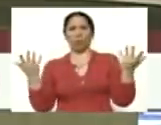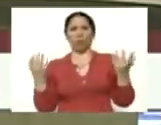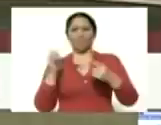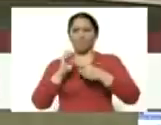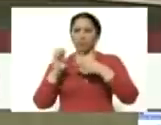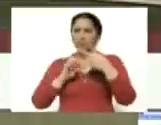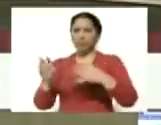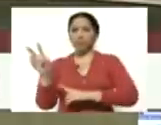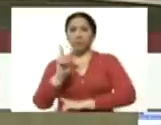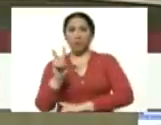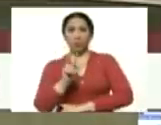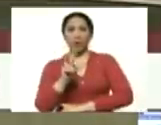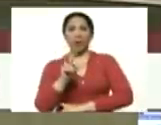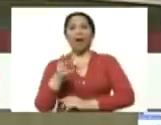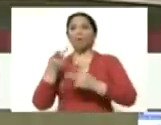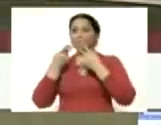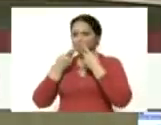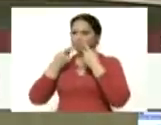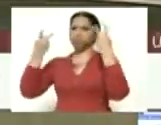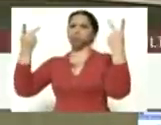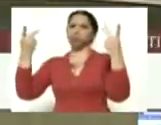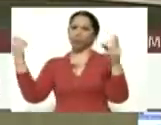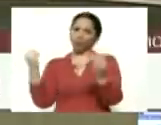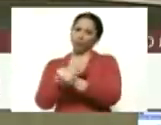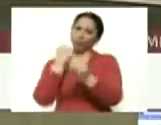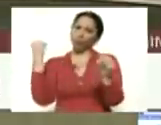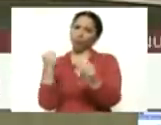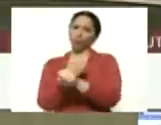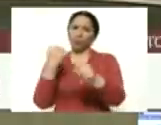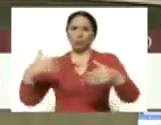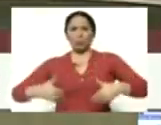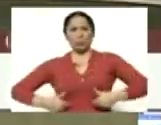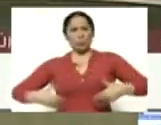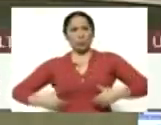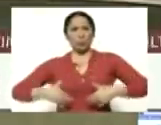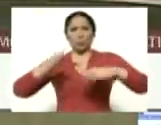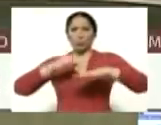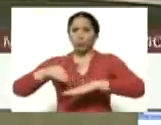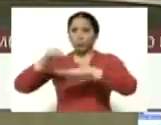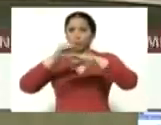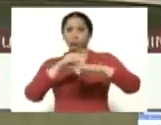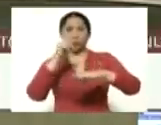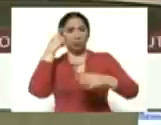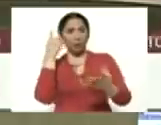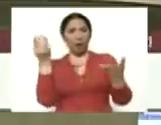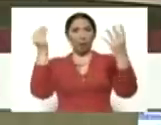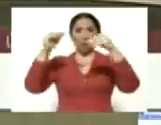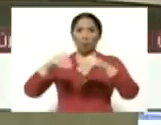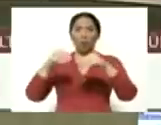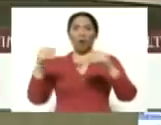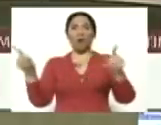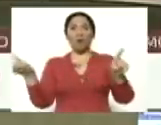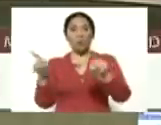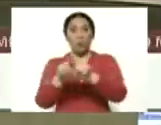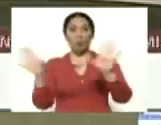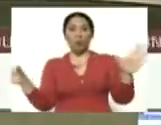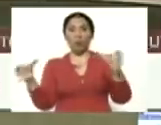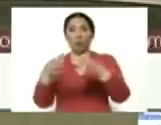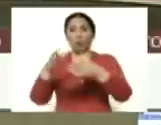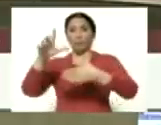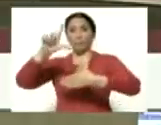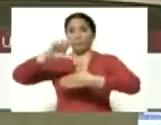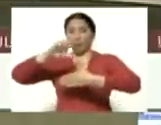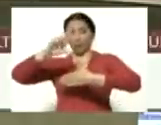de Venezuela son compartidas, trabajadas, consultadas y acordadas con la Organización Panamericana de la